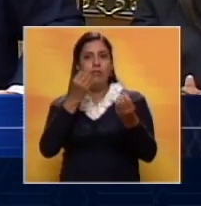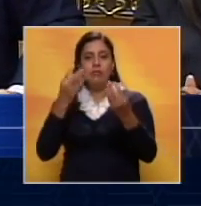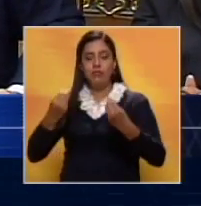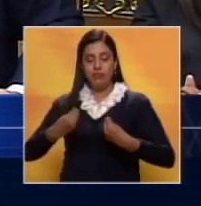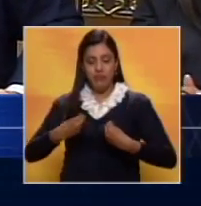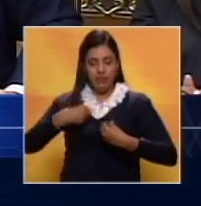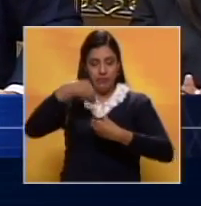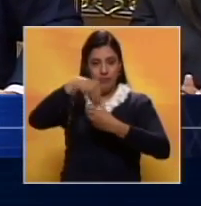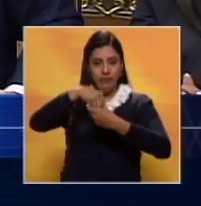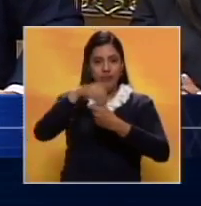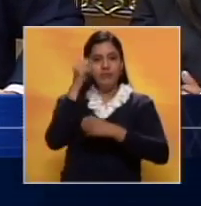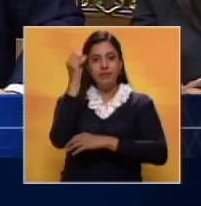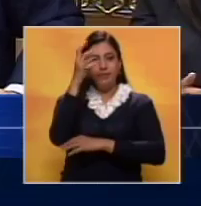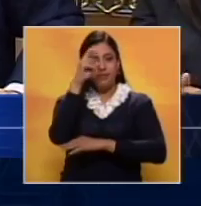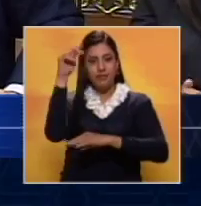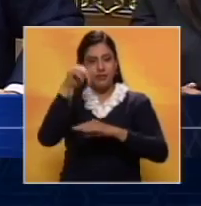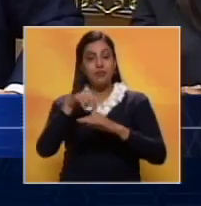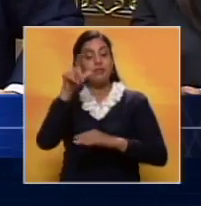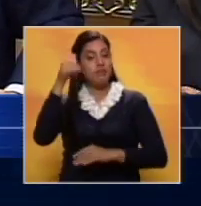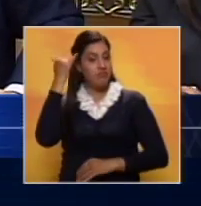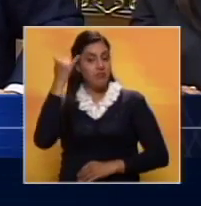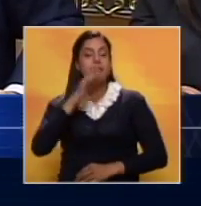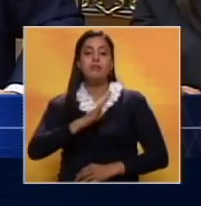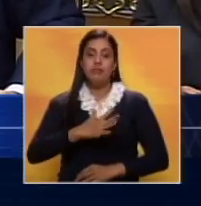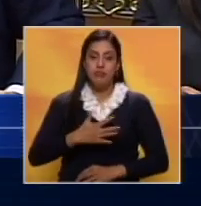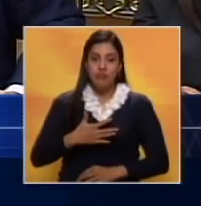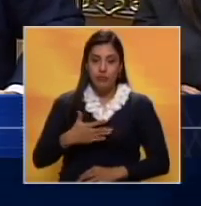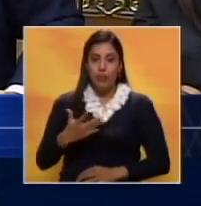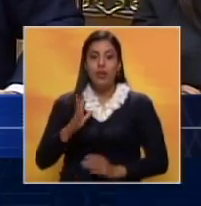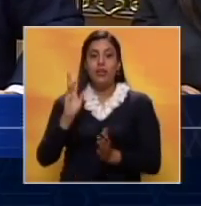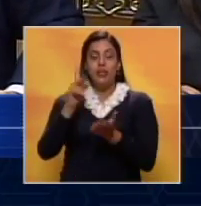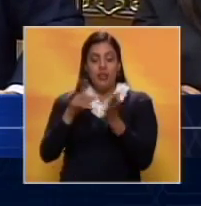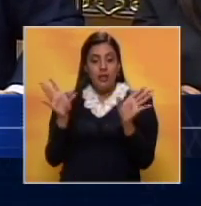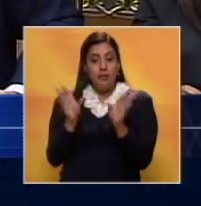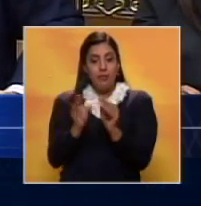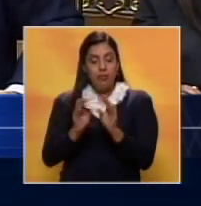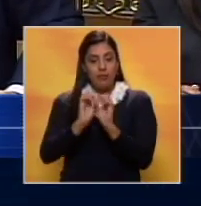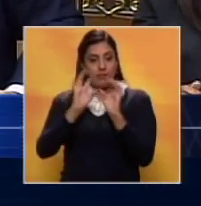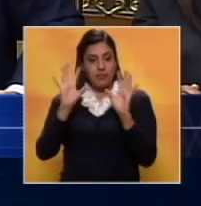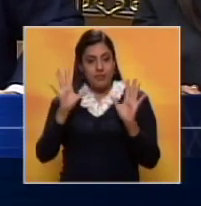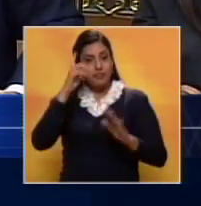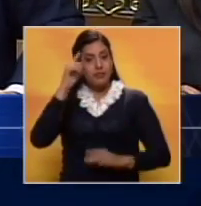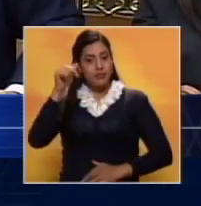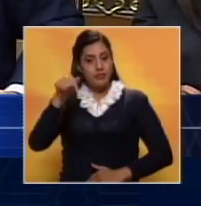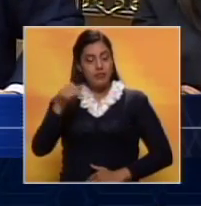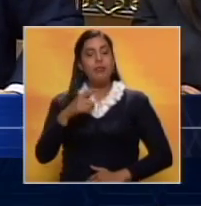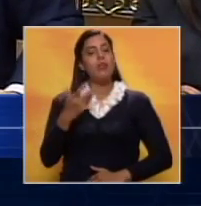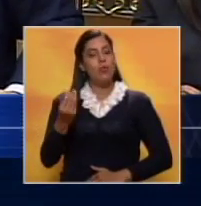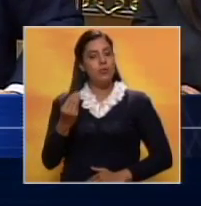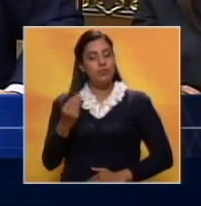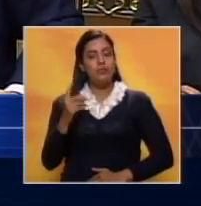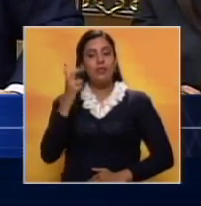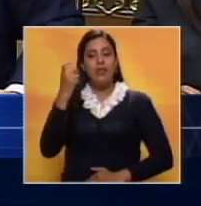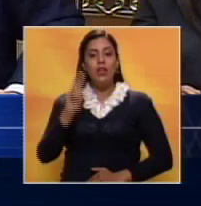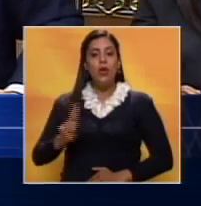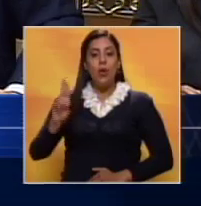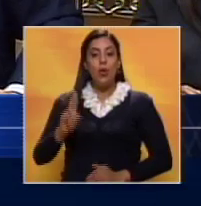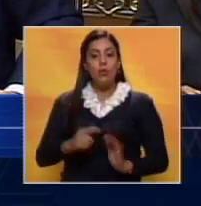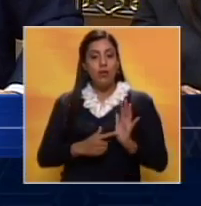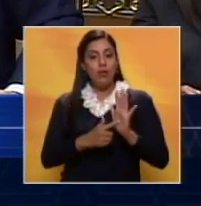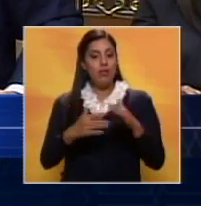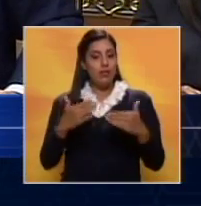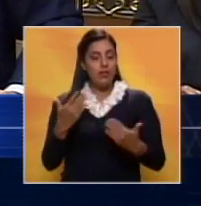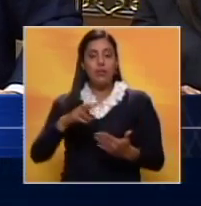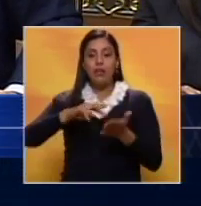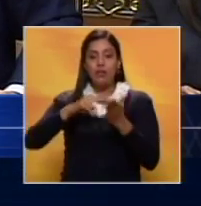vida dentro de la Asamblea Nacional, y que la idea es que podamos llegar a conclusiones concretas el día de hoy de cómo ser útiles